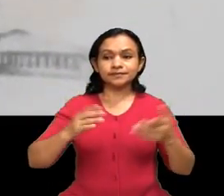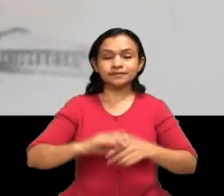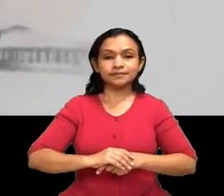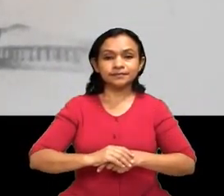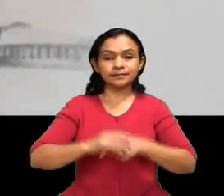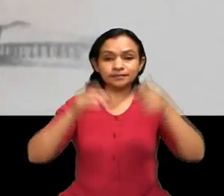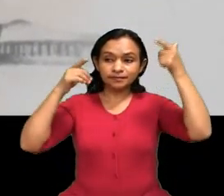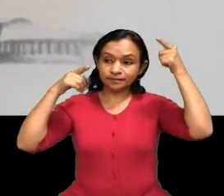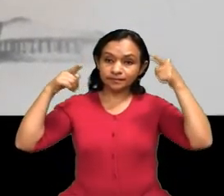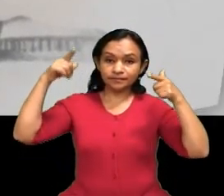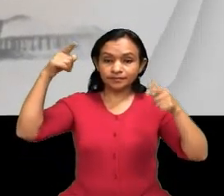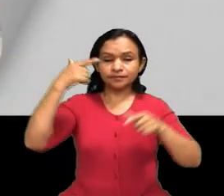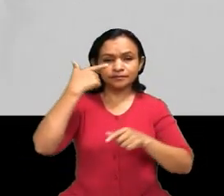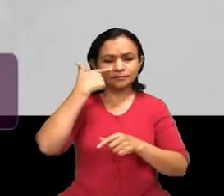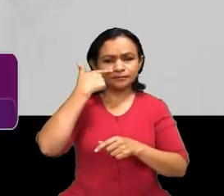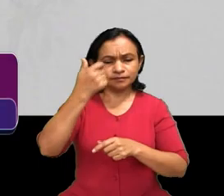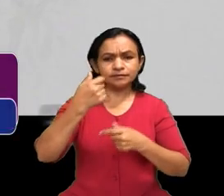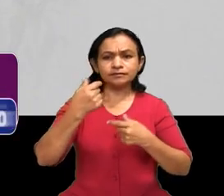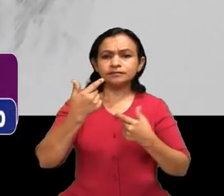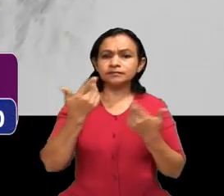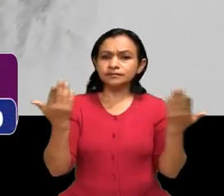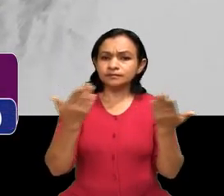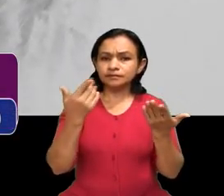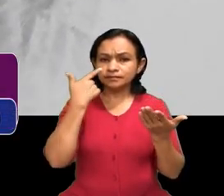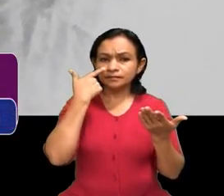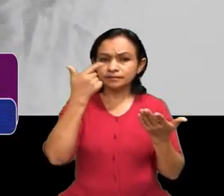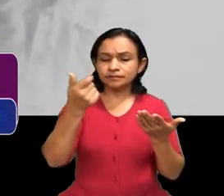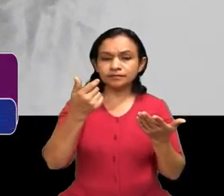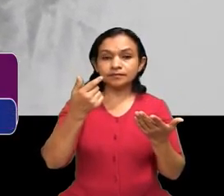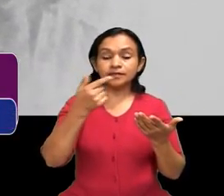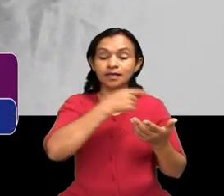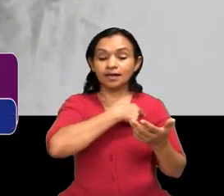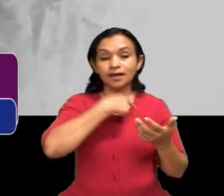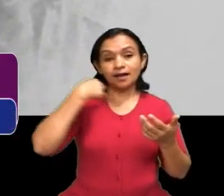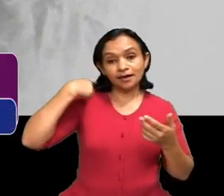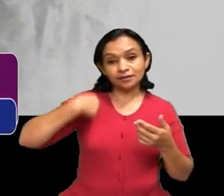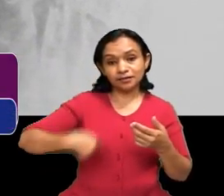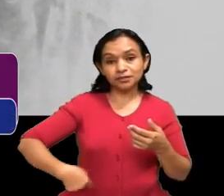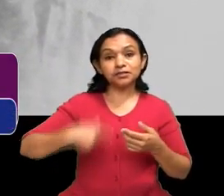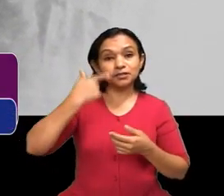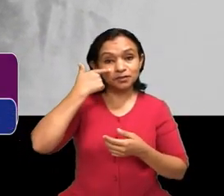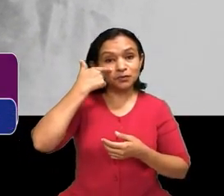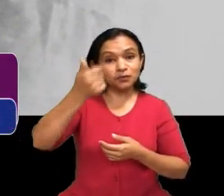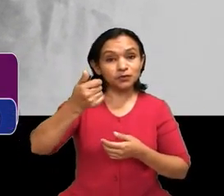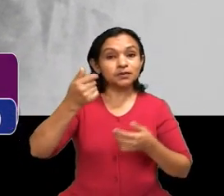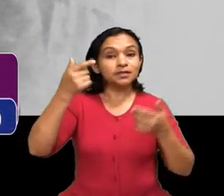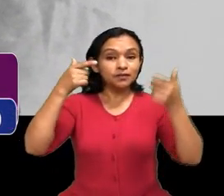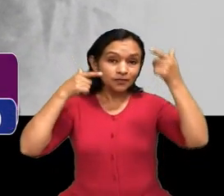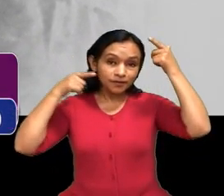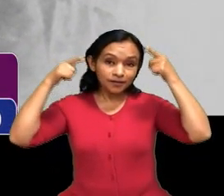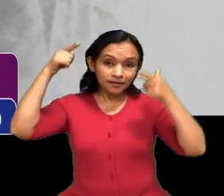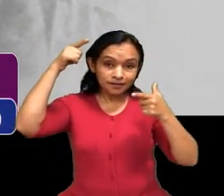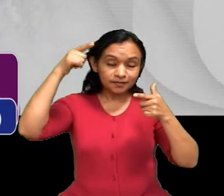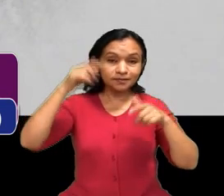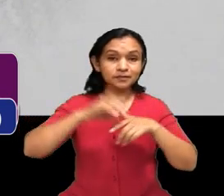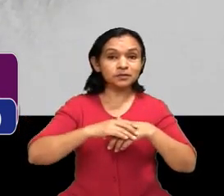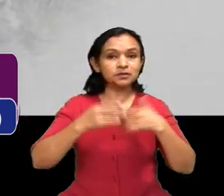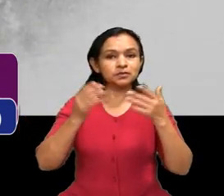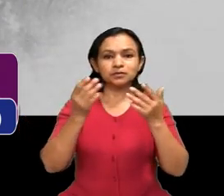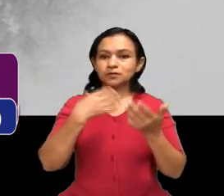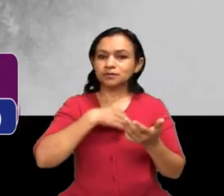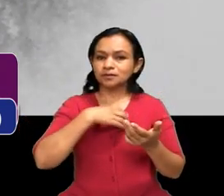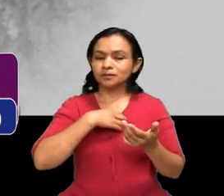que se conoció hasta en China. Exacto, Sandino dentro de esa dinámica internacionalista, y